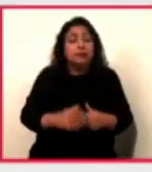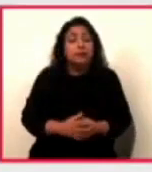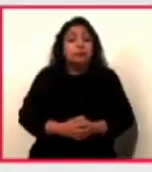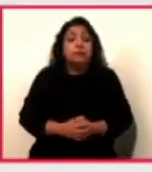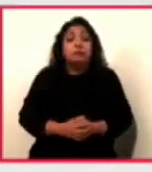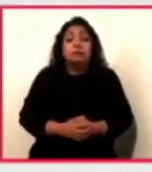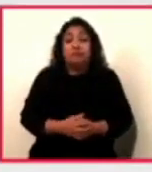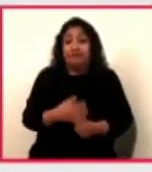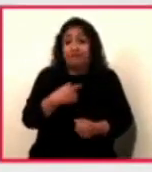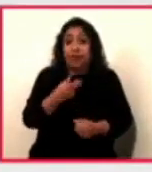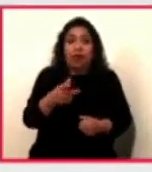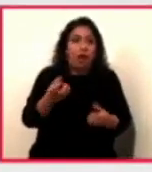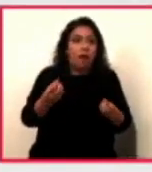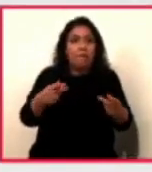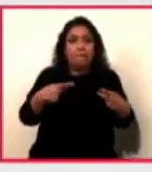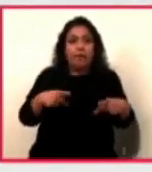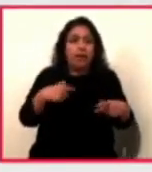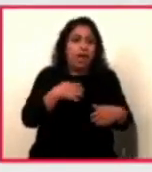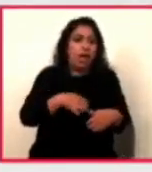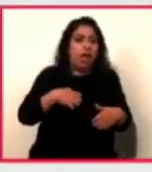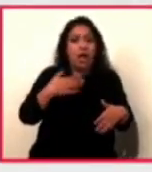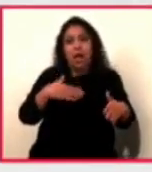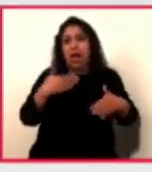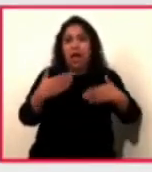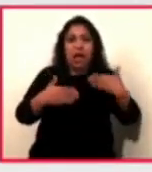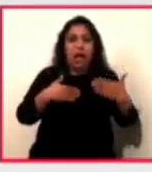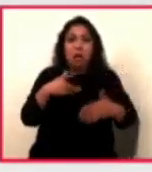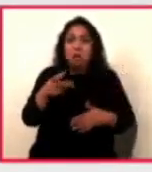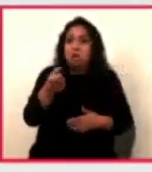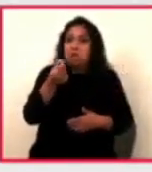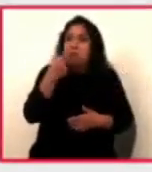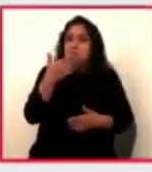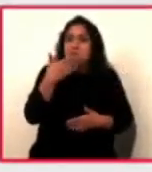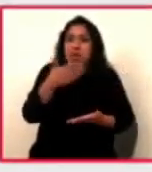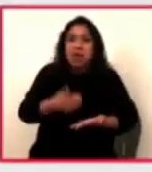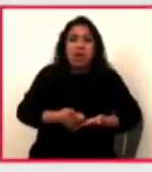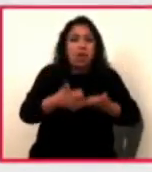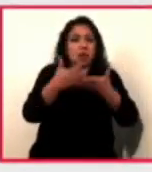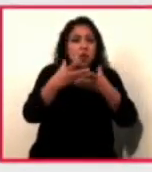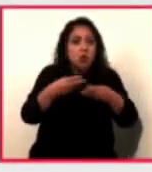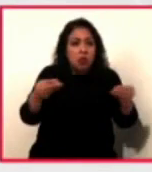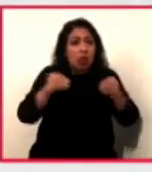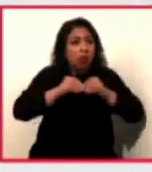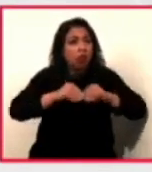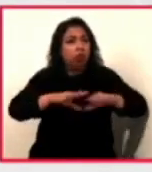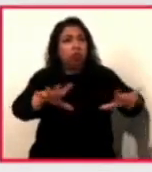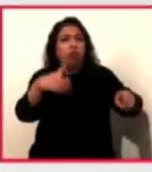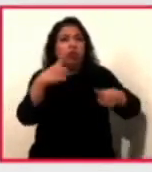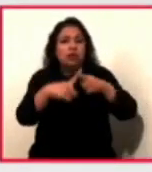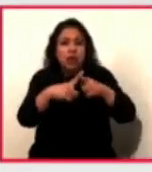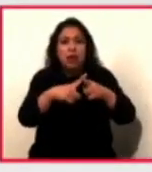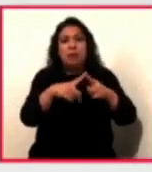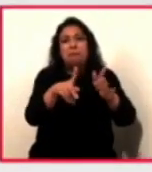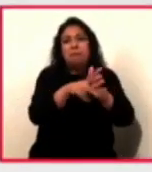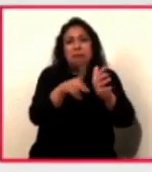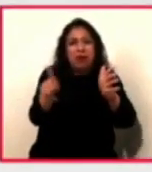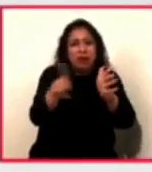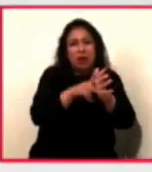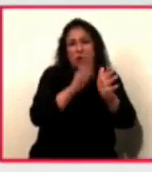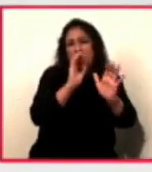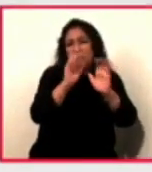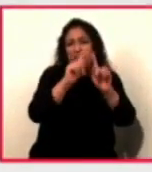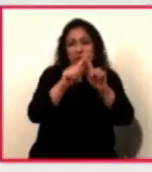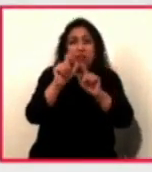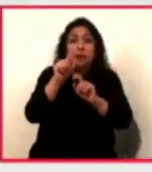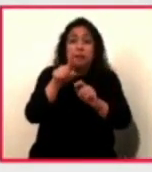Y ese entusiasmo inicial por su eficacia fue magnificada tanto por la prensa como por las redes sociales. Y fíjense